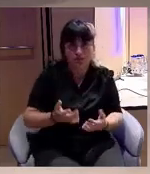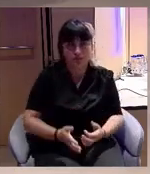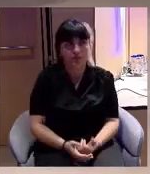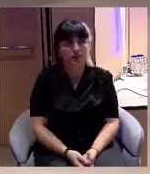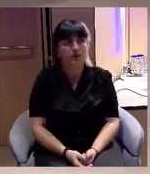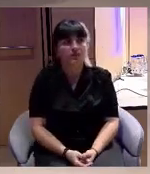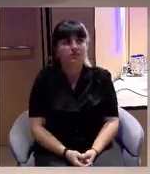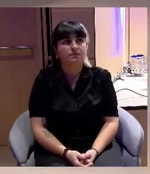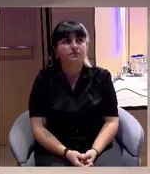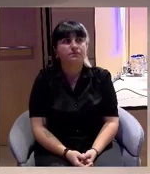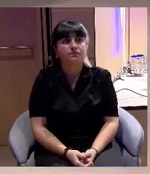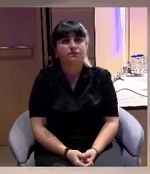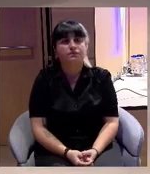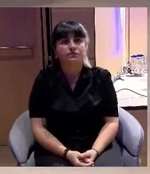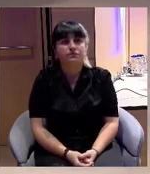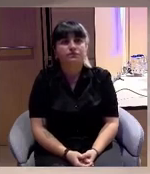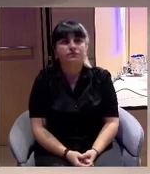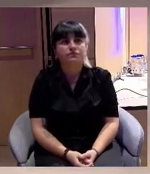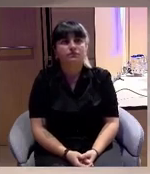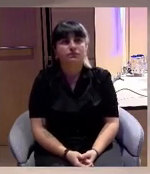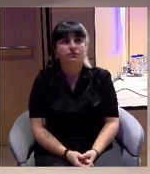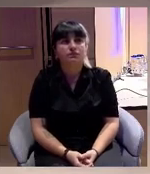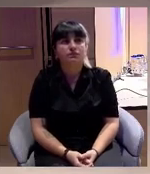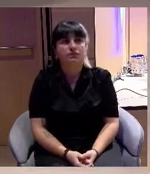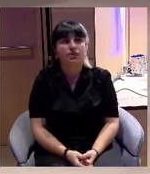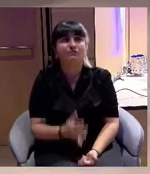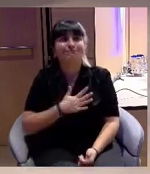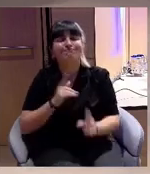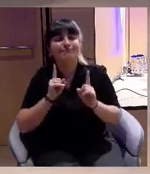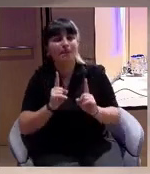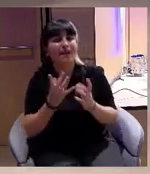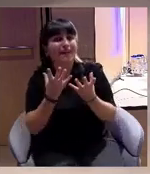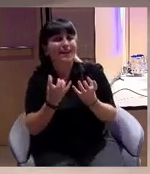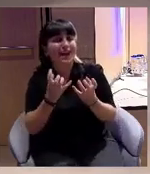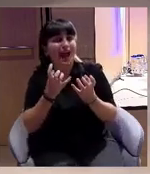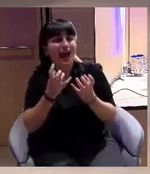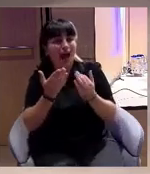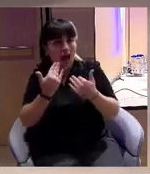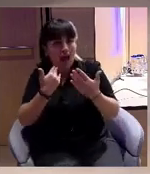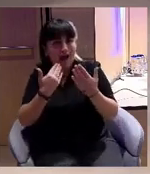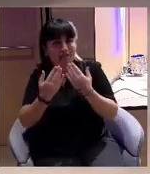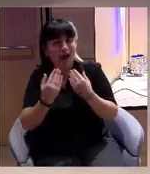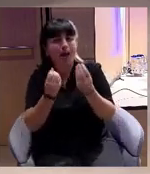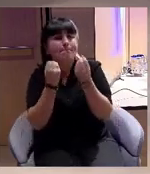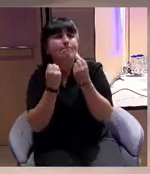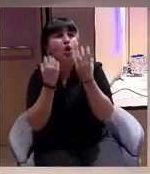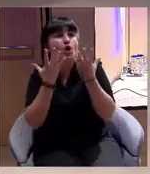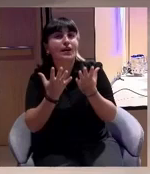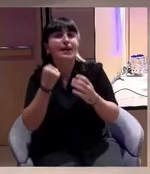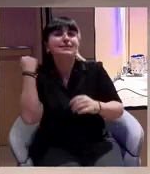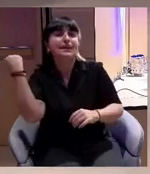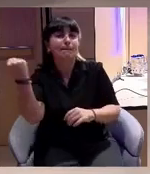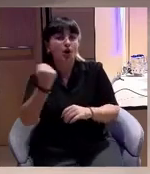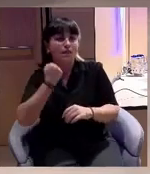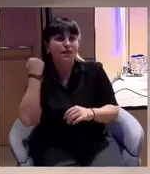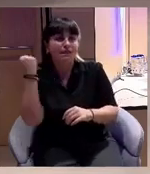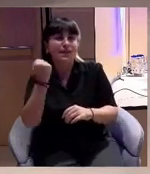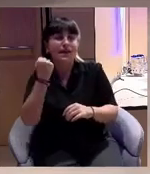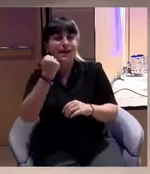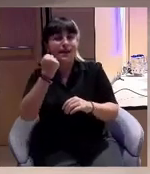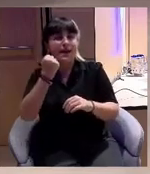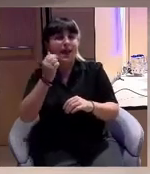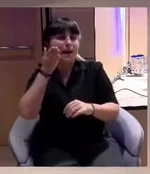alto segú de lo que de lo que yo quería hablar es de Por qué es necesaria la participación de la academia de la sociedad